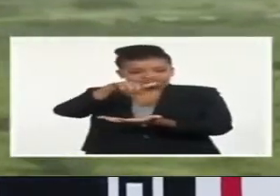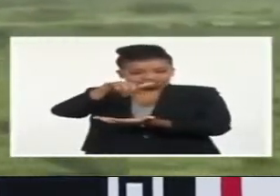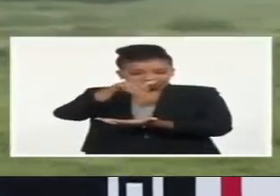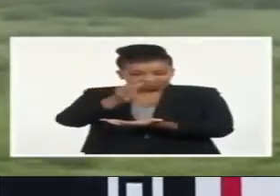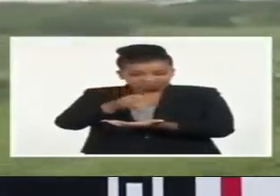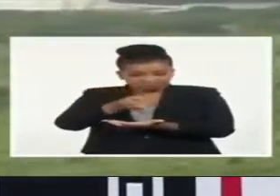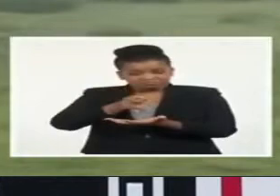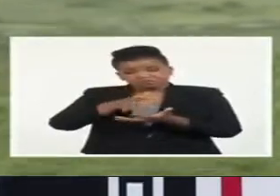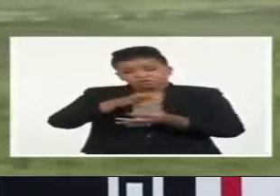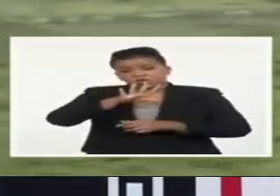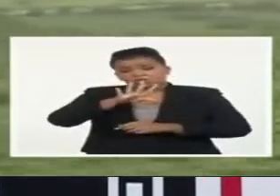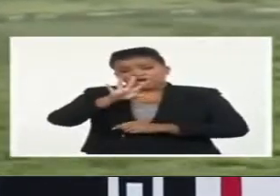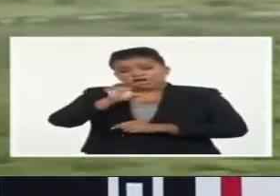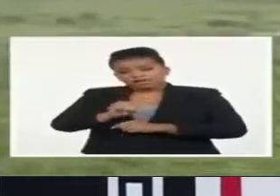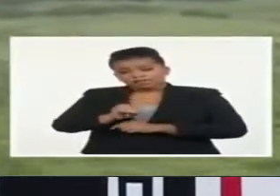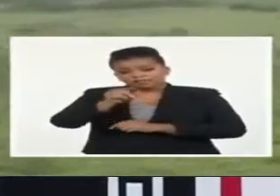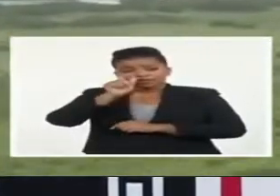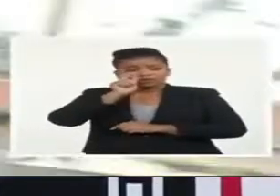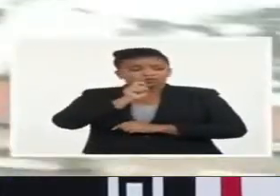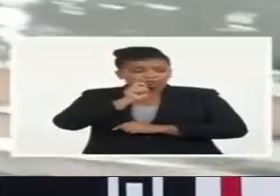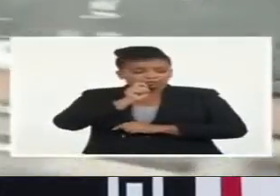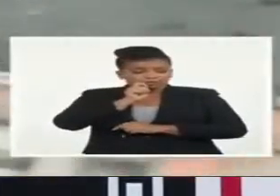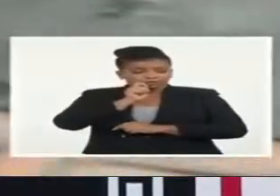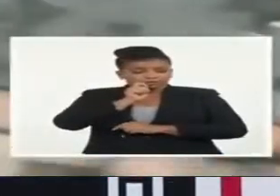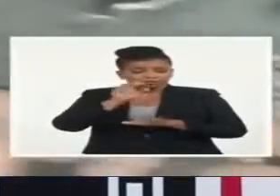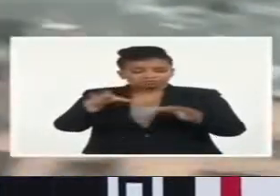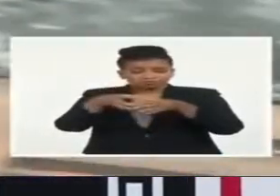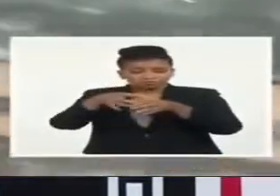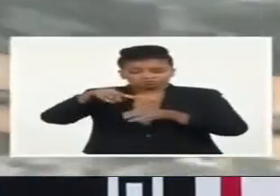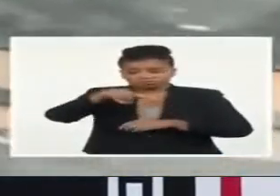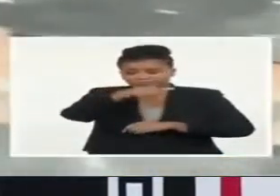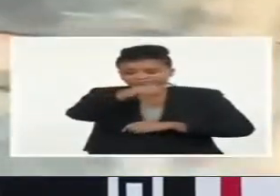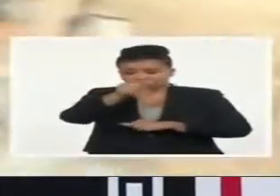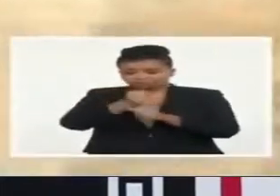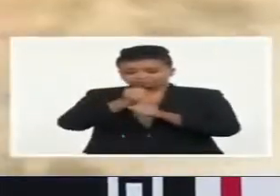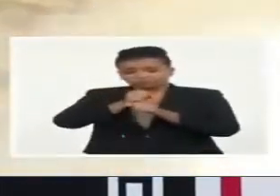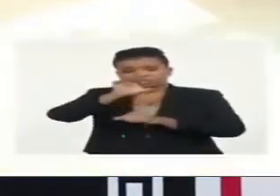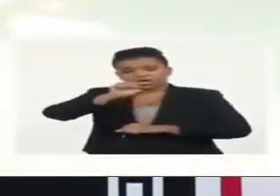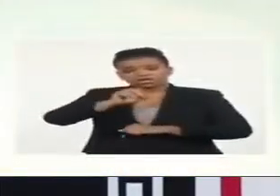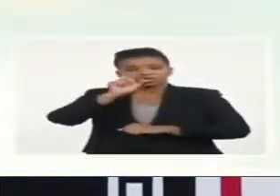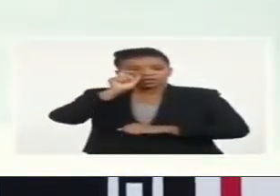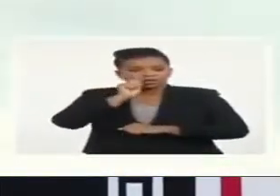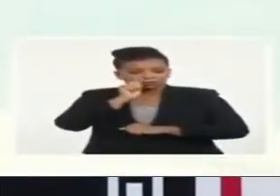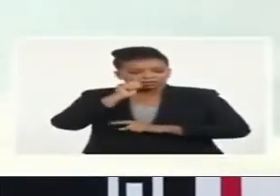Eso tiene que estar chequeado al 100%.